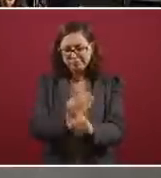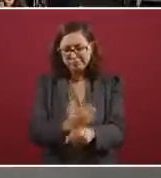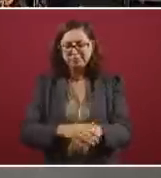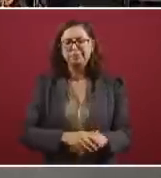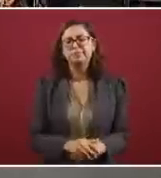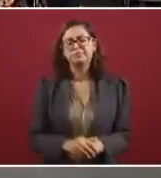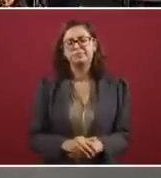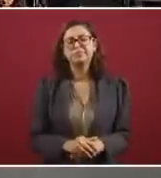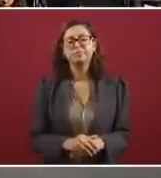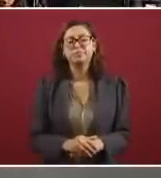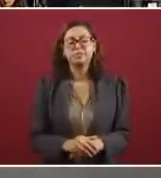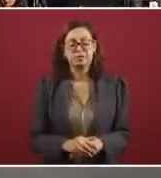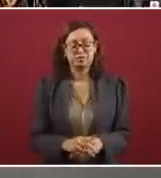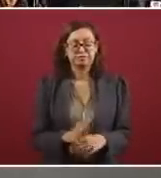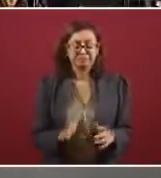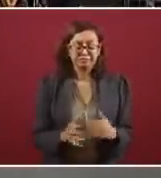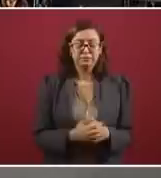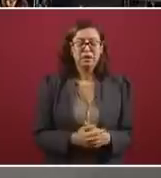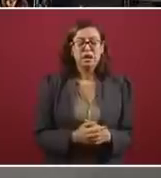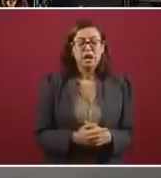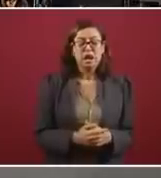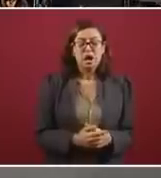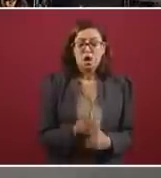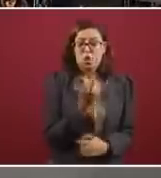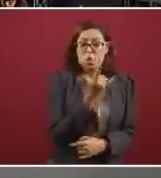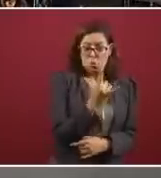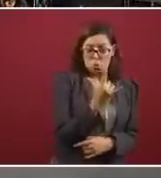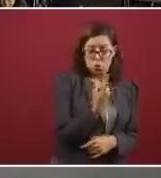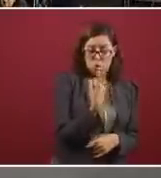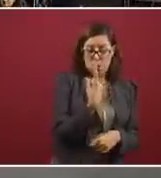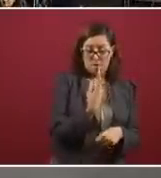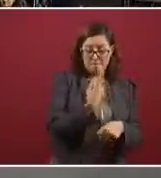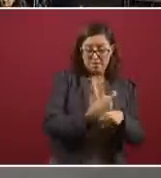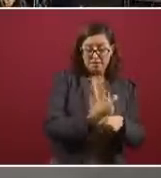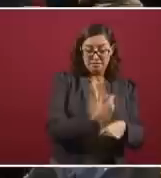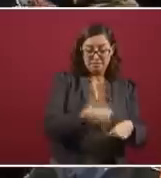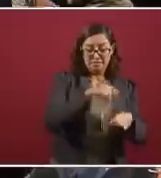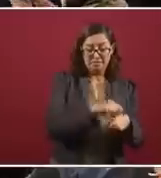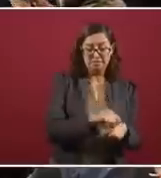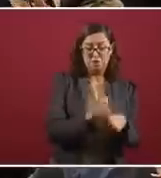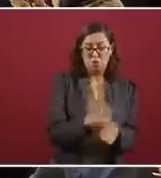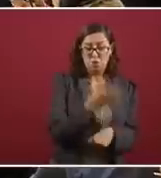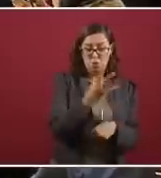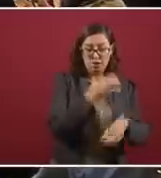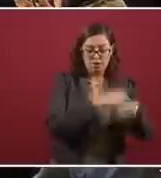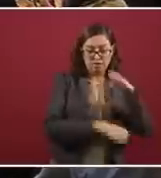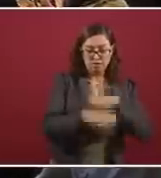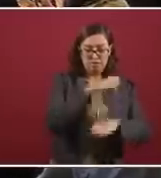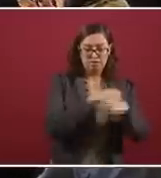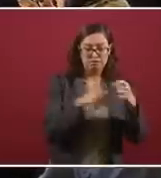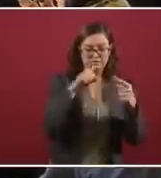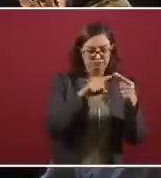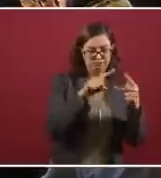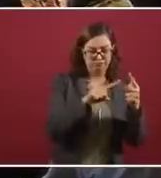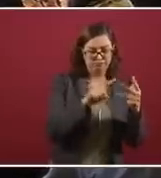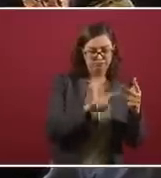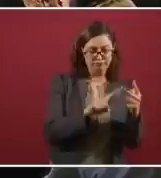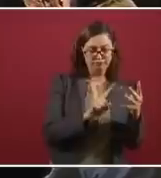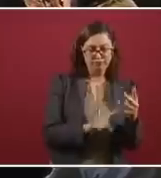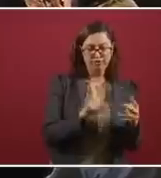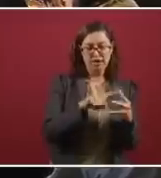julio, las cuatro empresas transportistas, Carso Energy, TC Energía y